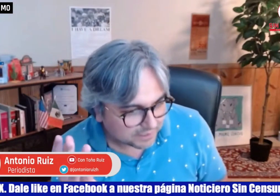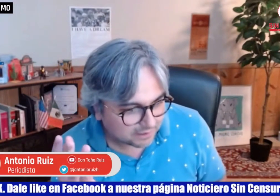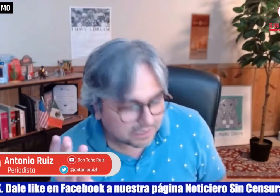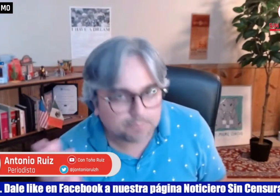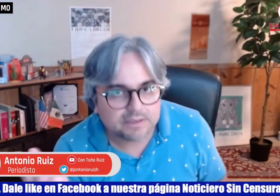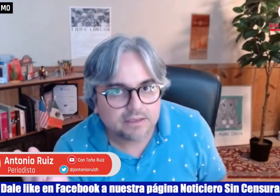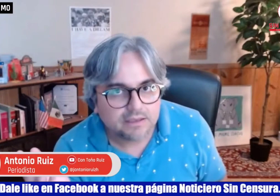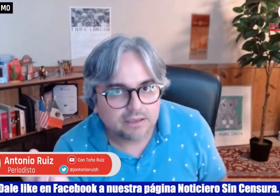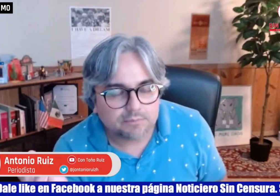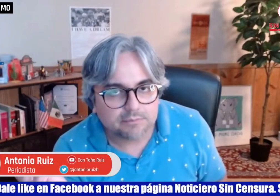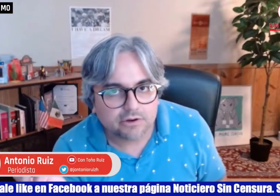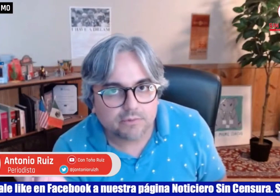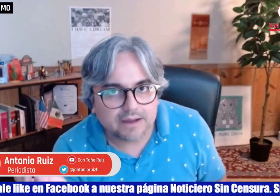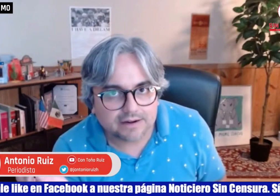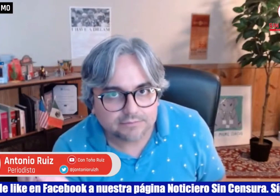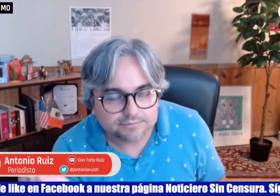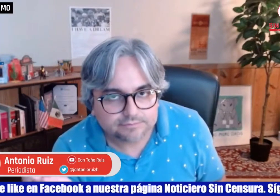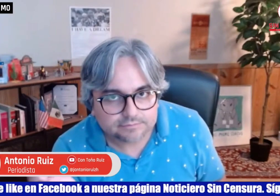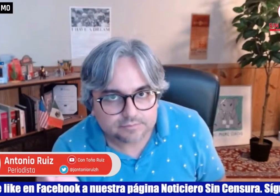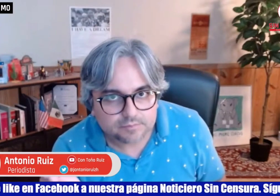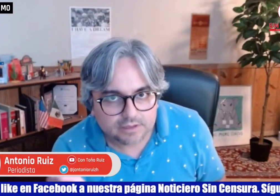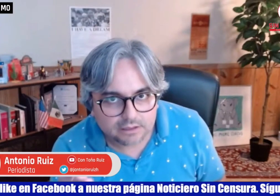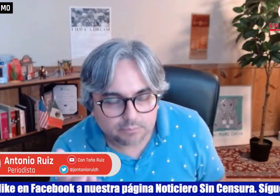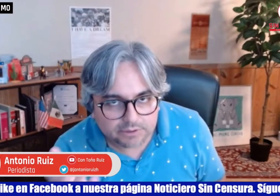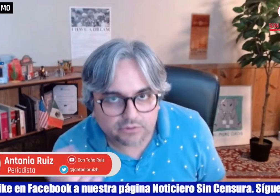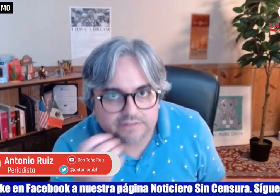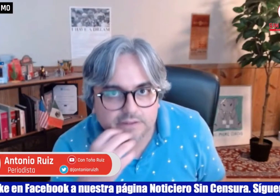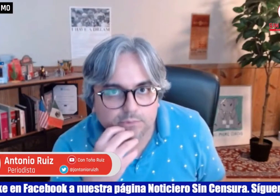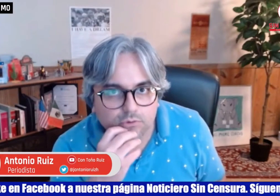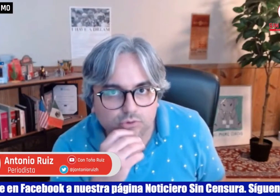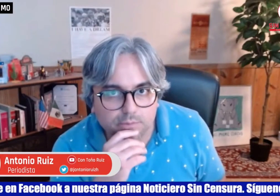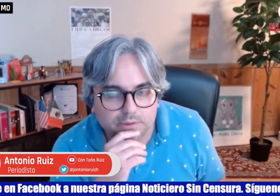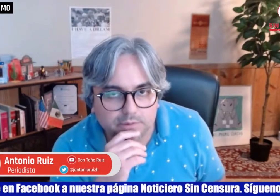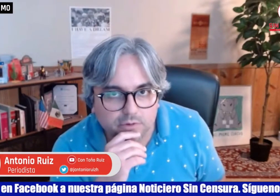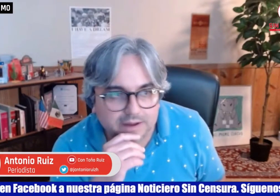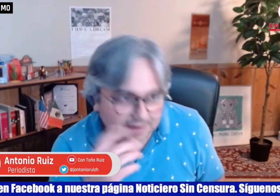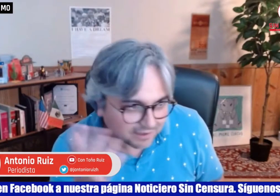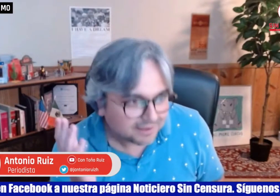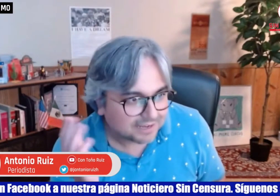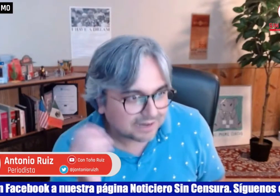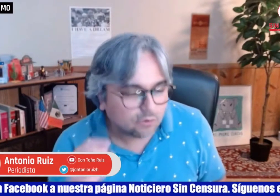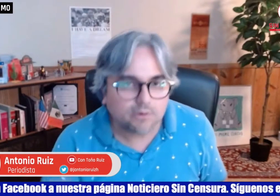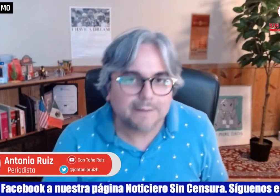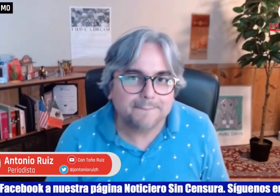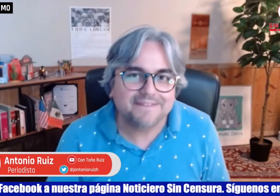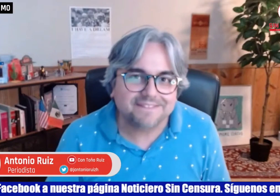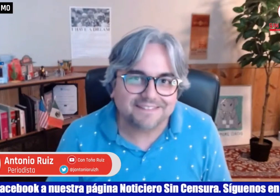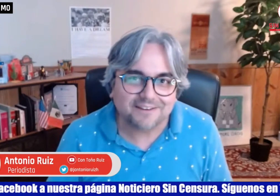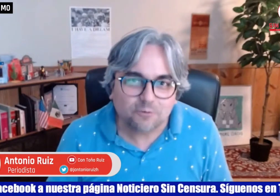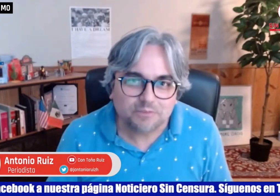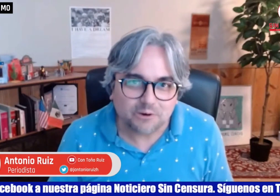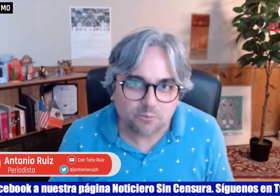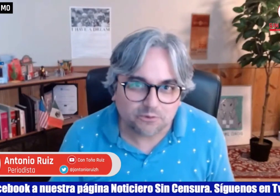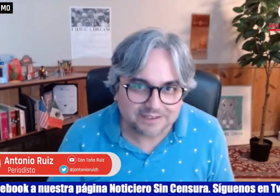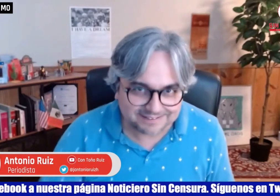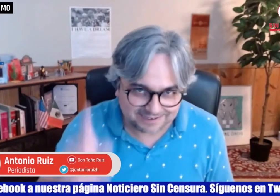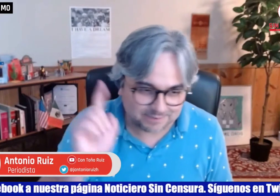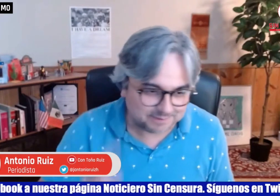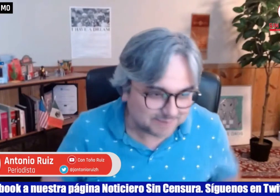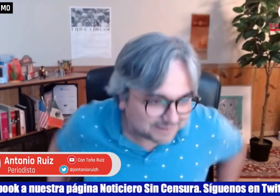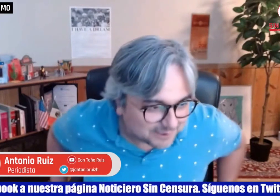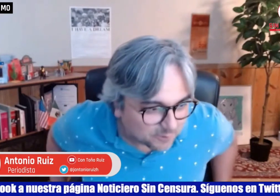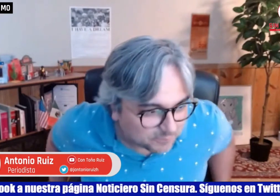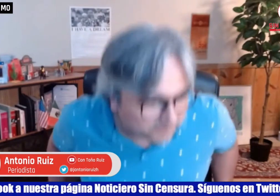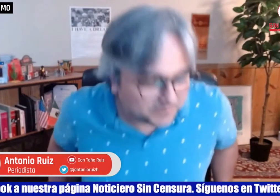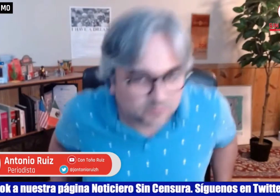Ayer que Epigmenio Ibarra, el periodista y productor Epigmenio Ibarra, gran lobo rampante del Grupo 6, esa